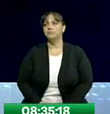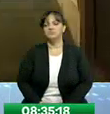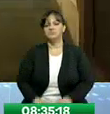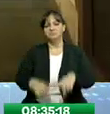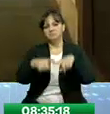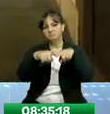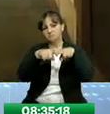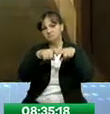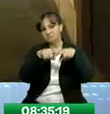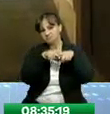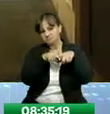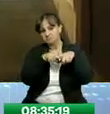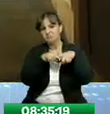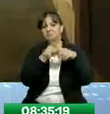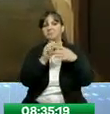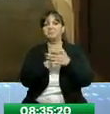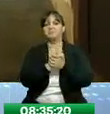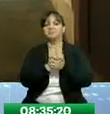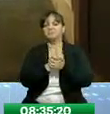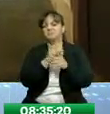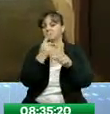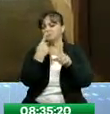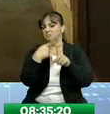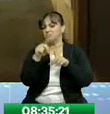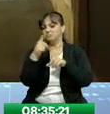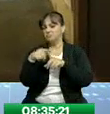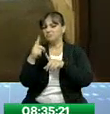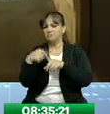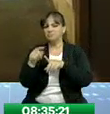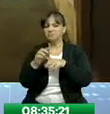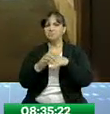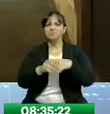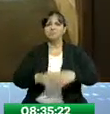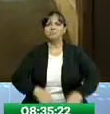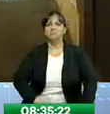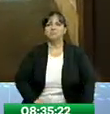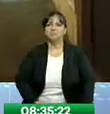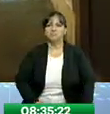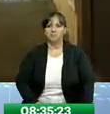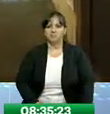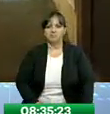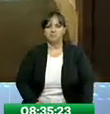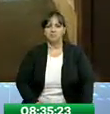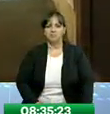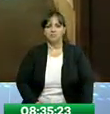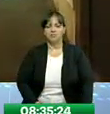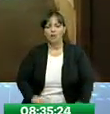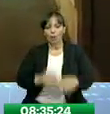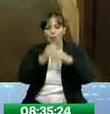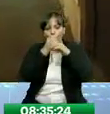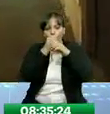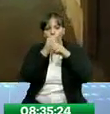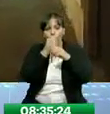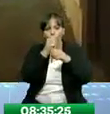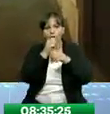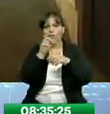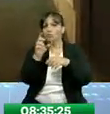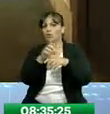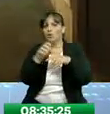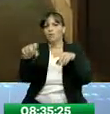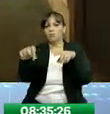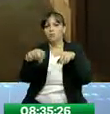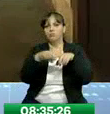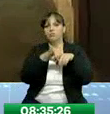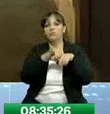condones de diferentes marcas así es los polvos no son fundas de bolo por ser caso son preservativos también